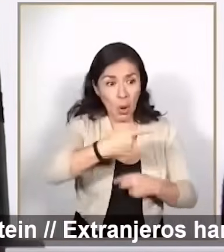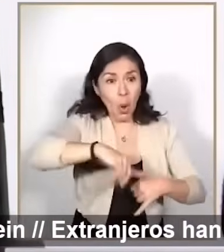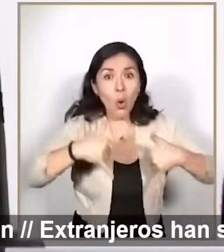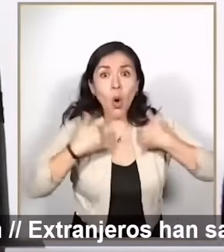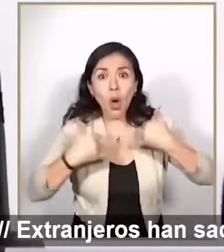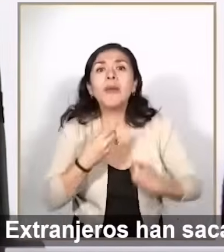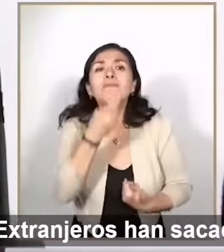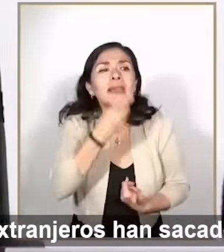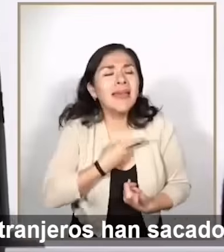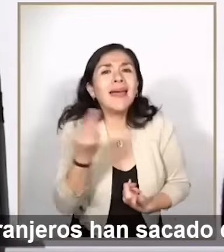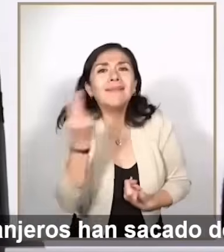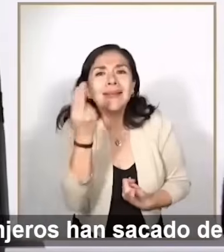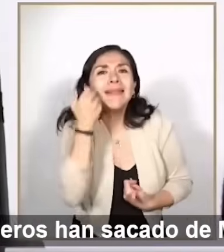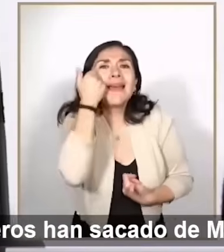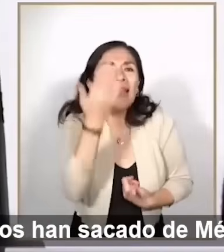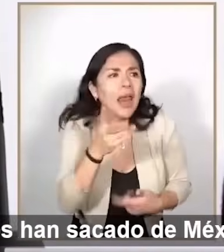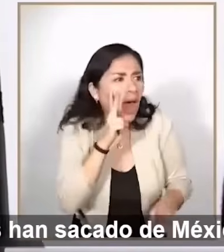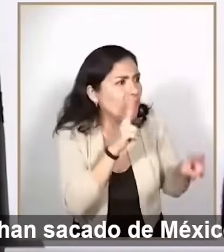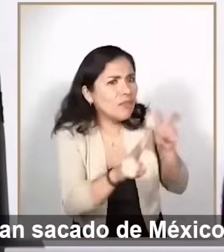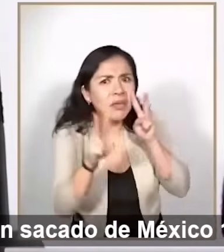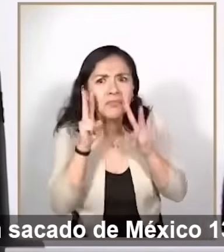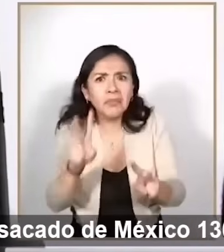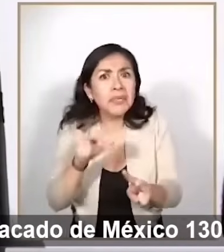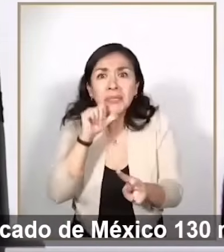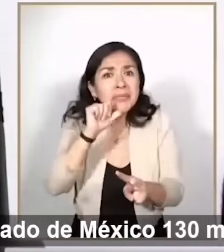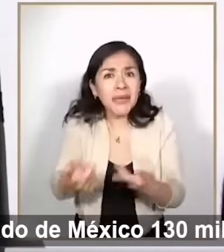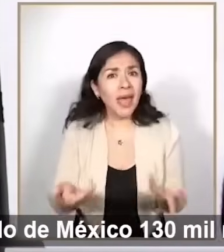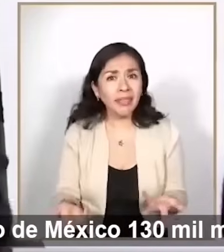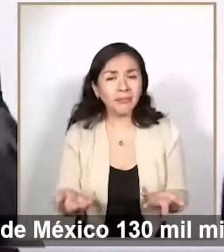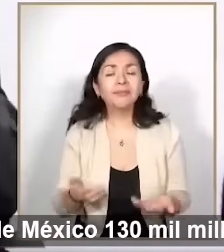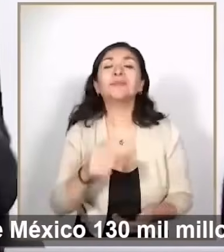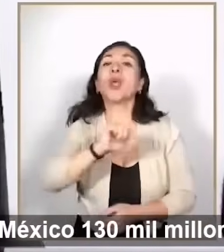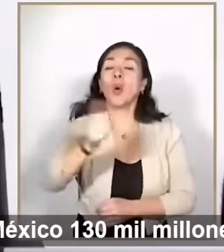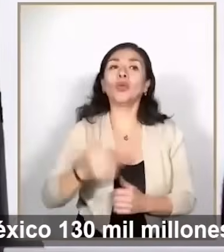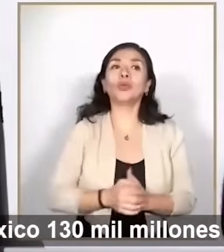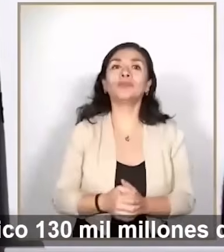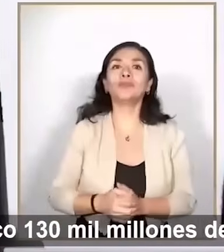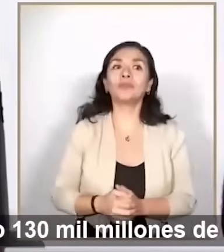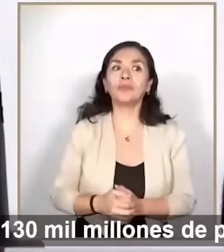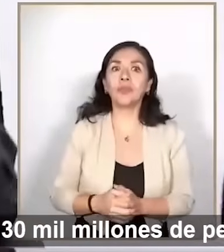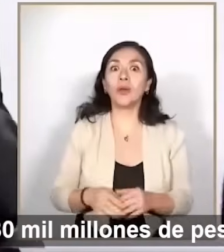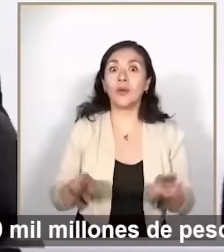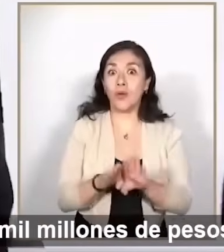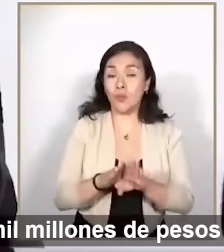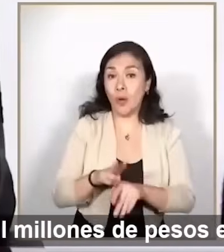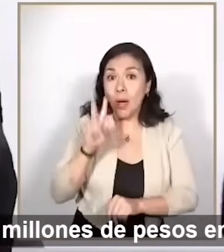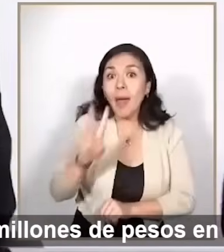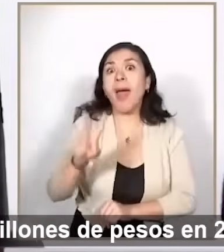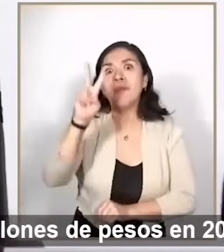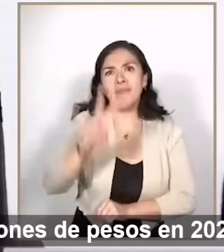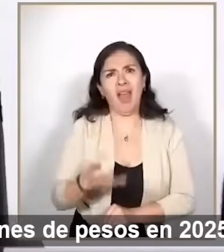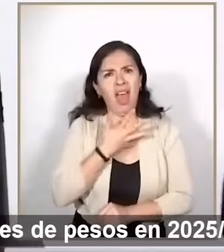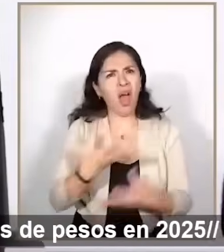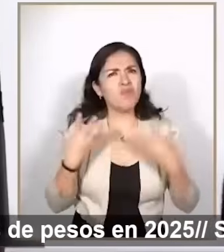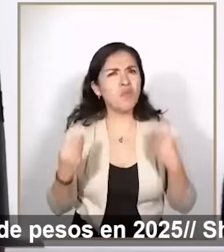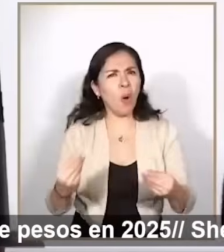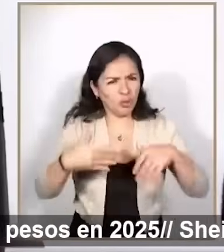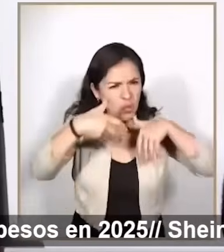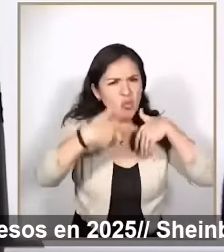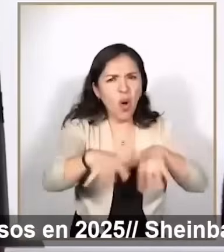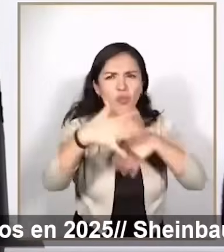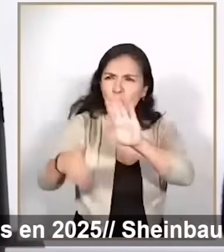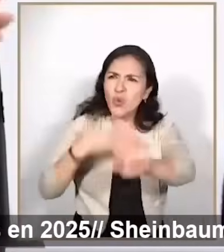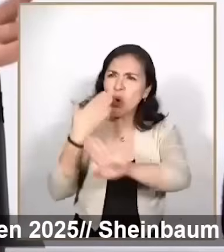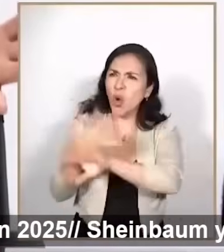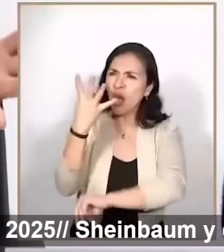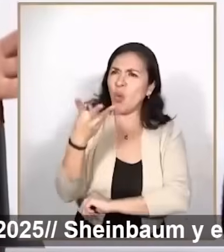vieron. Y el otro punto era aparecer que entonces hay una gran manifestación en contra de la 4T